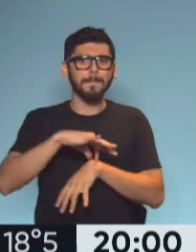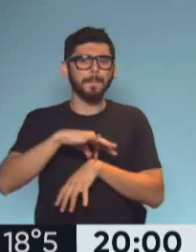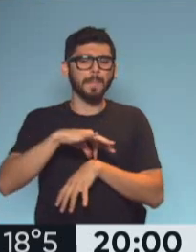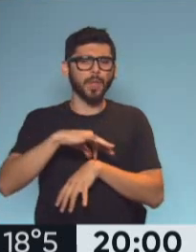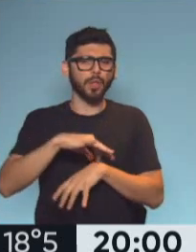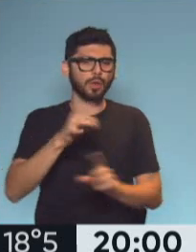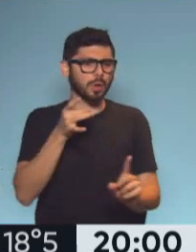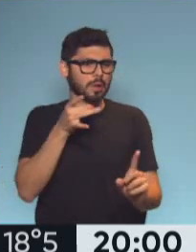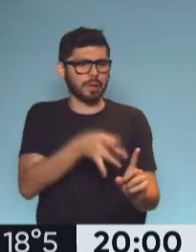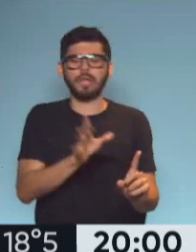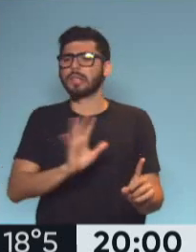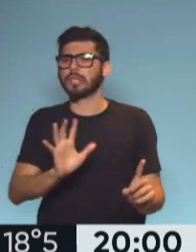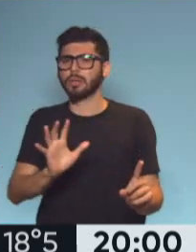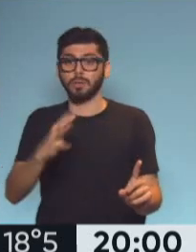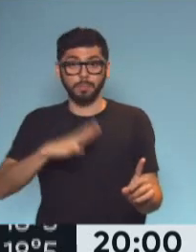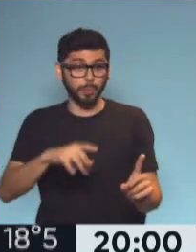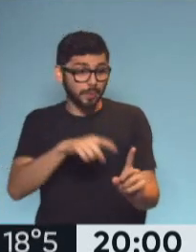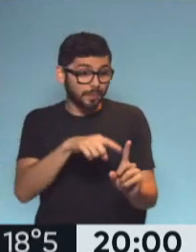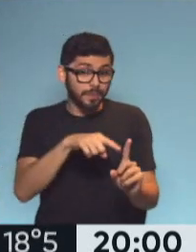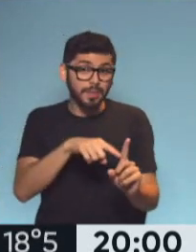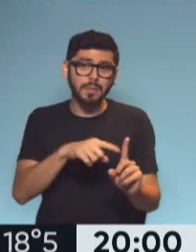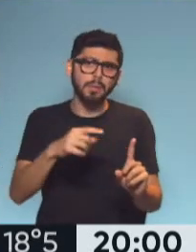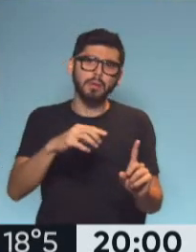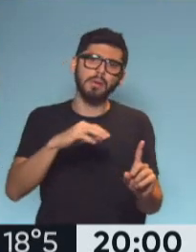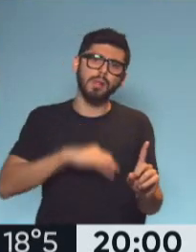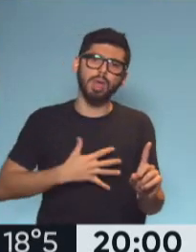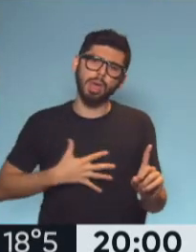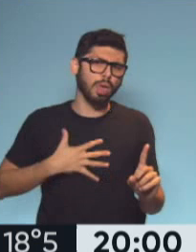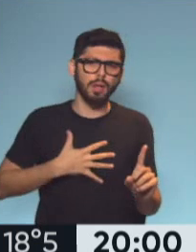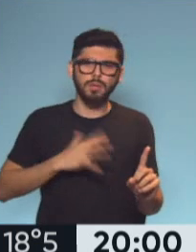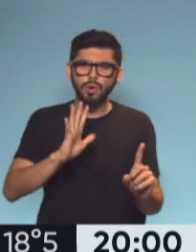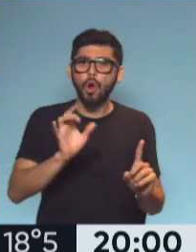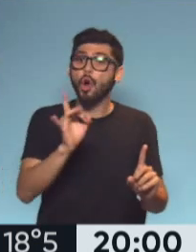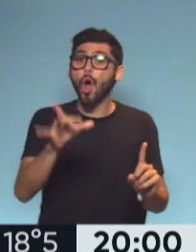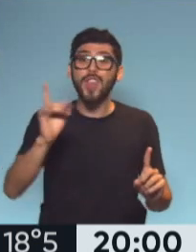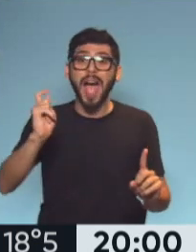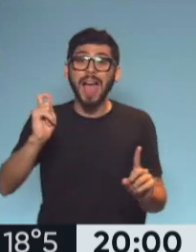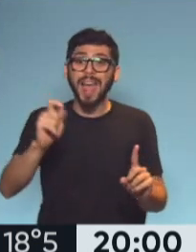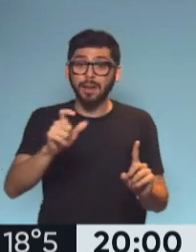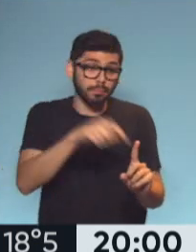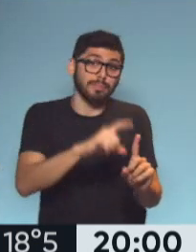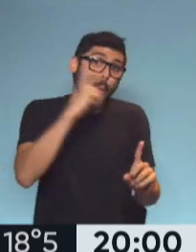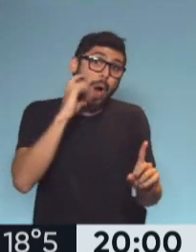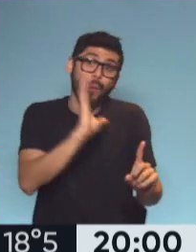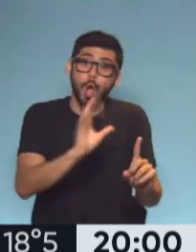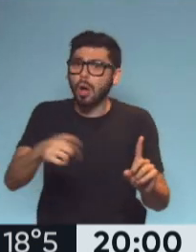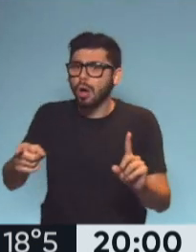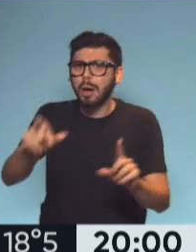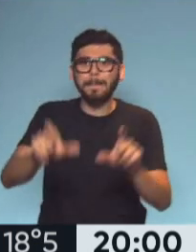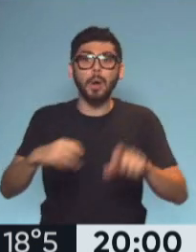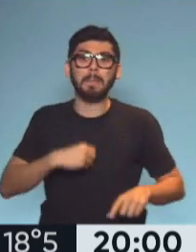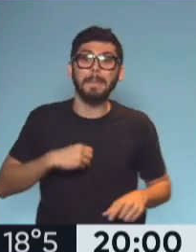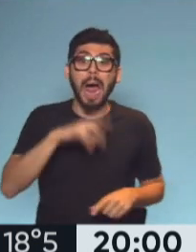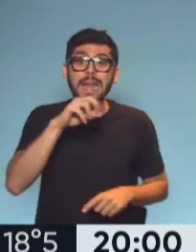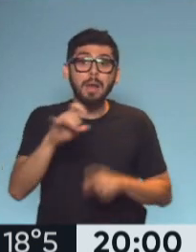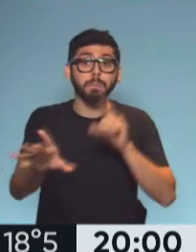Y es al revés. El asintomático es el que va a contagiar. Entonces, tuvimos durante muchísimo tiempo en todo el